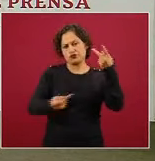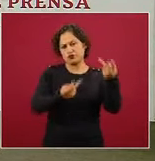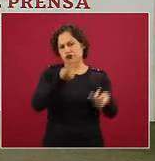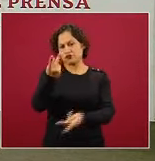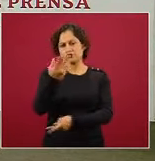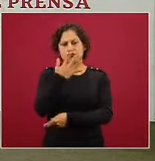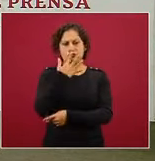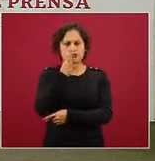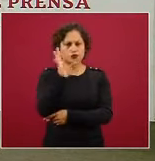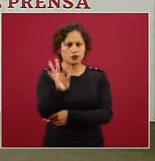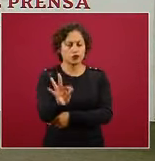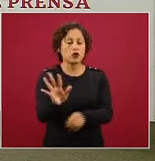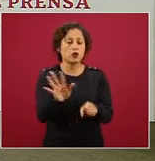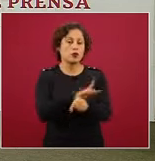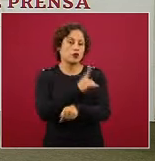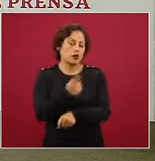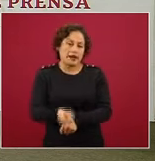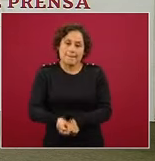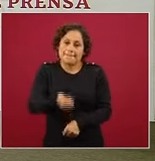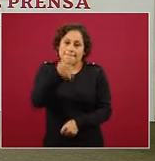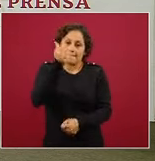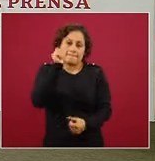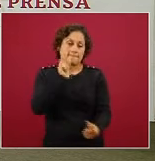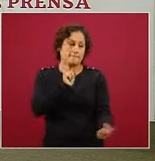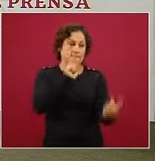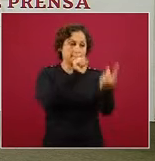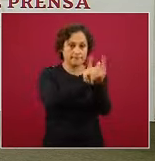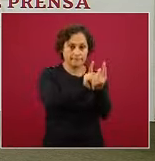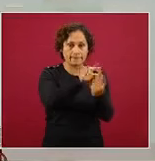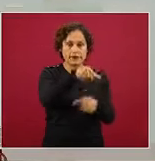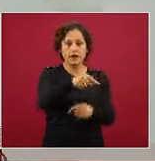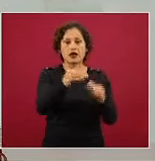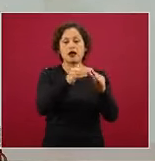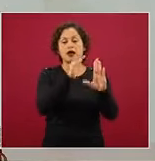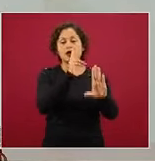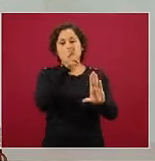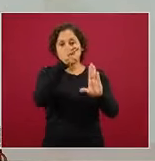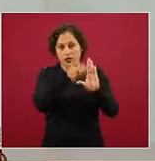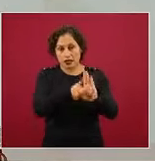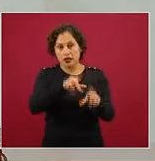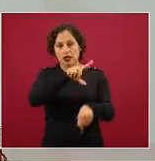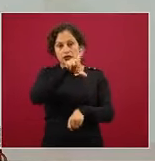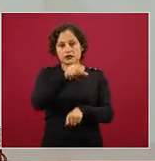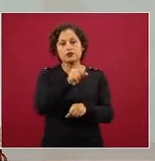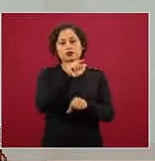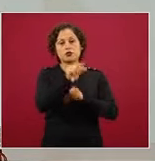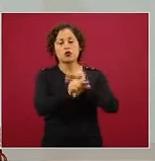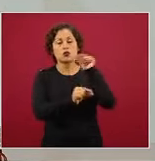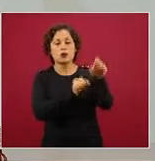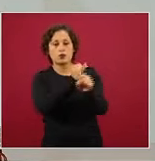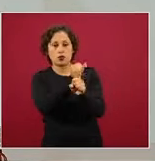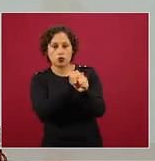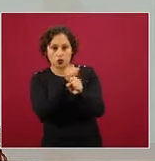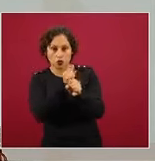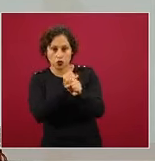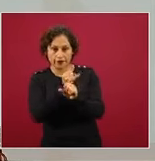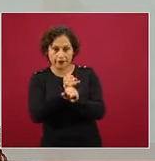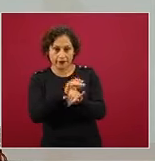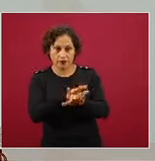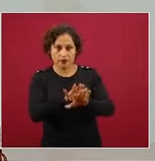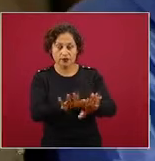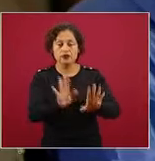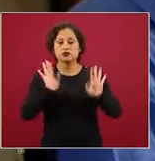establecer esa vinculación y ir profundizando gradualmente en la obtención de información. Yo creo que conforme avancemos en el